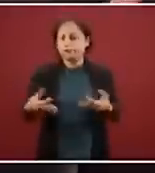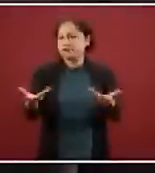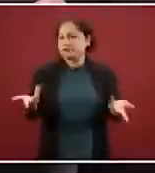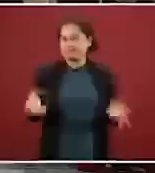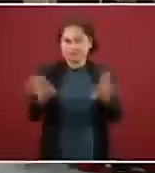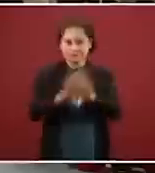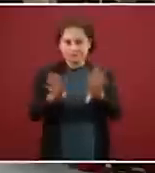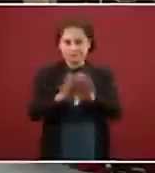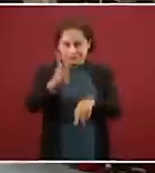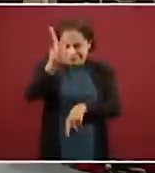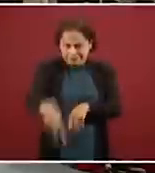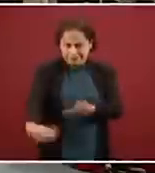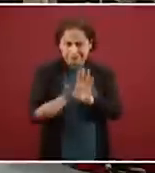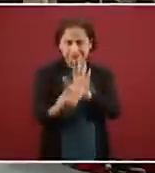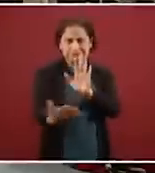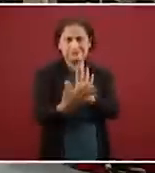con la verdad?